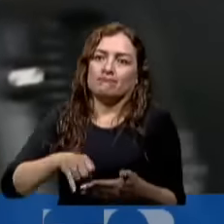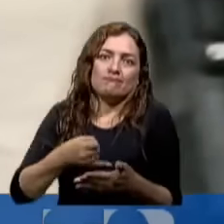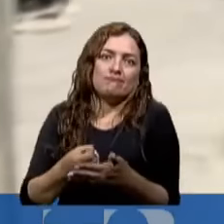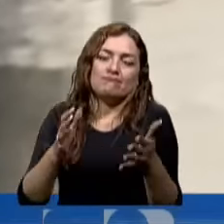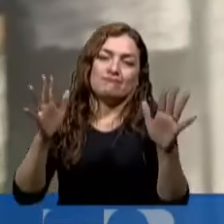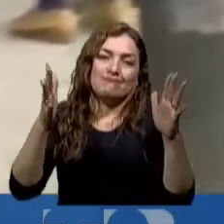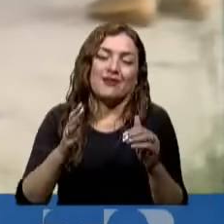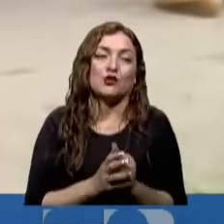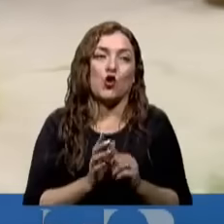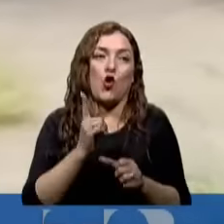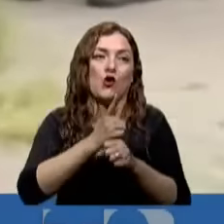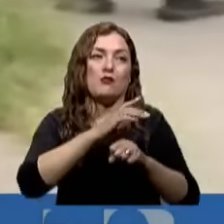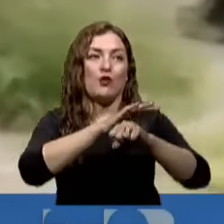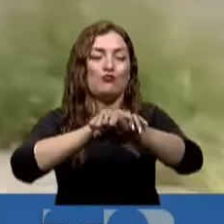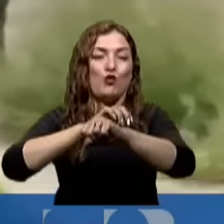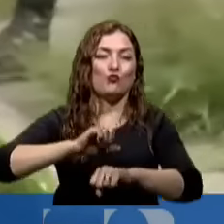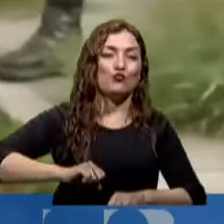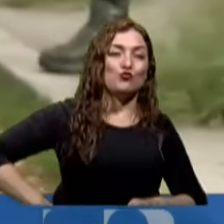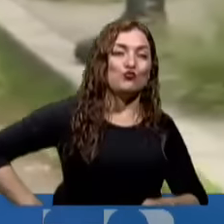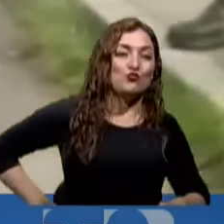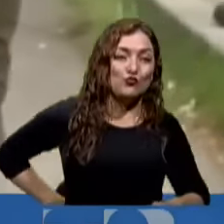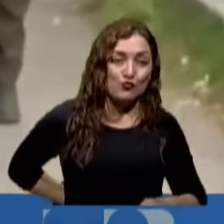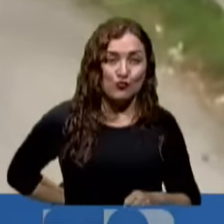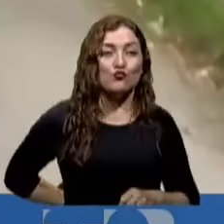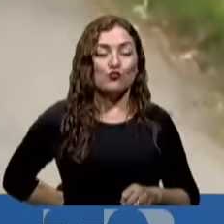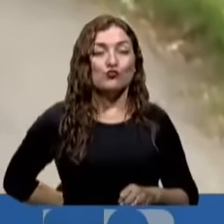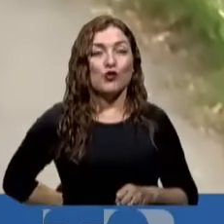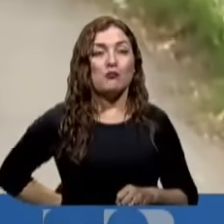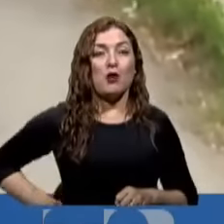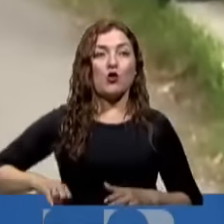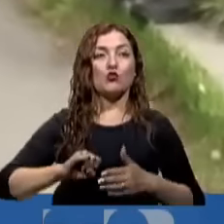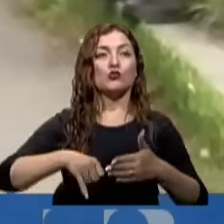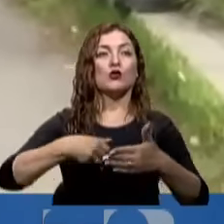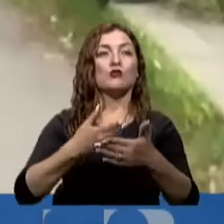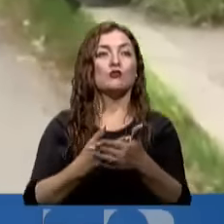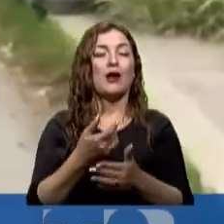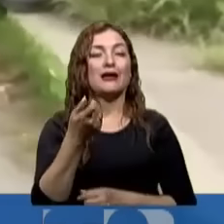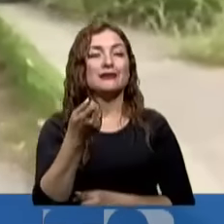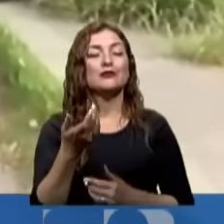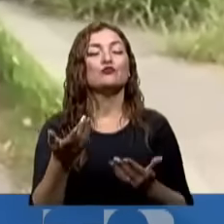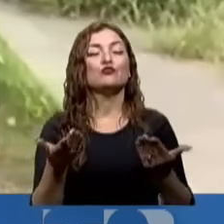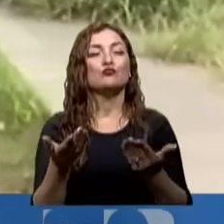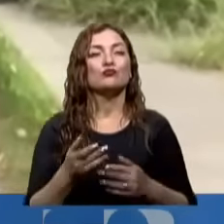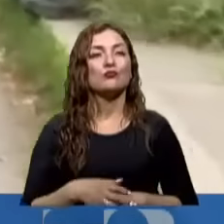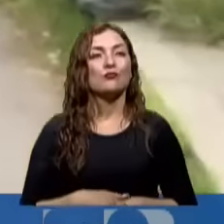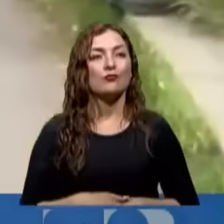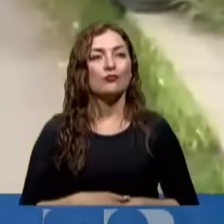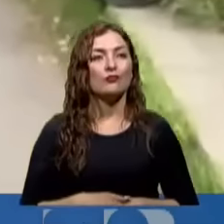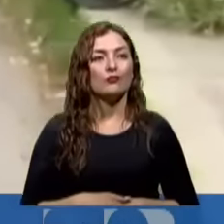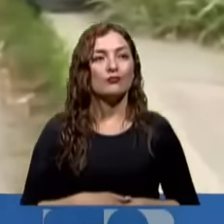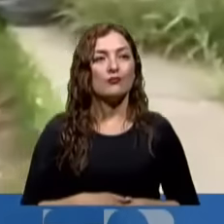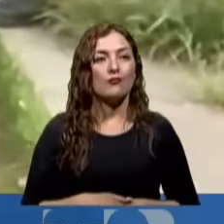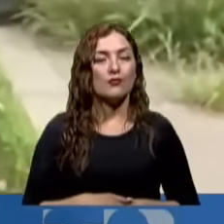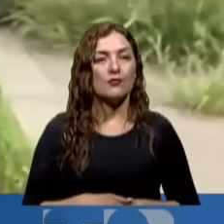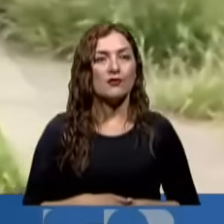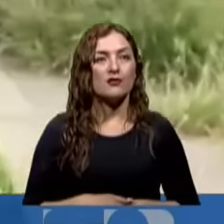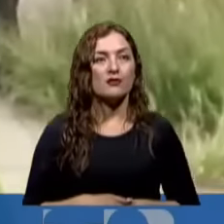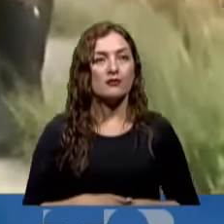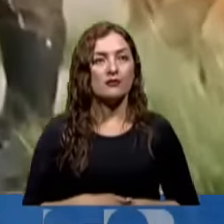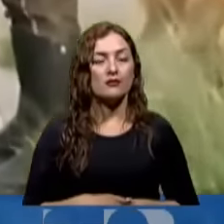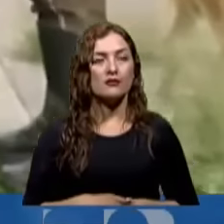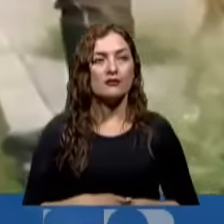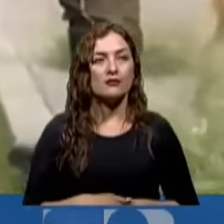la aprehensión para que el ciudadano justifique la procedencia de los mismos. Coronel, importante mencionar este tema,